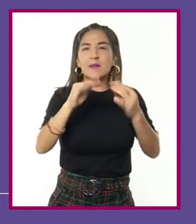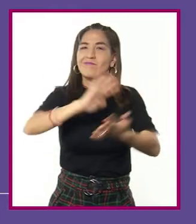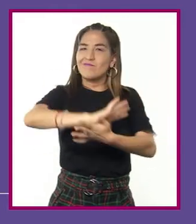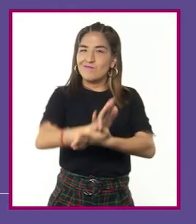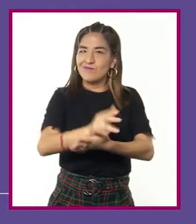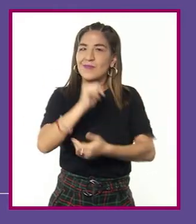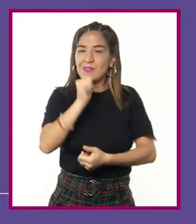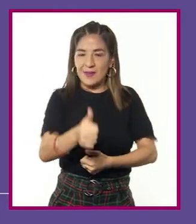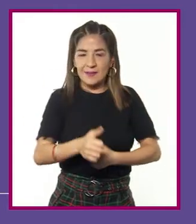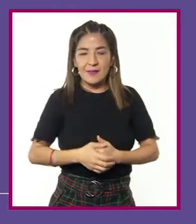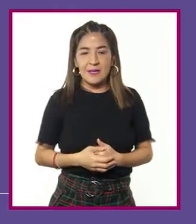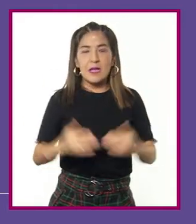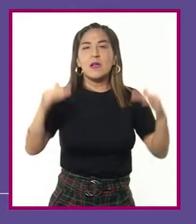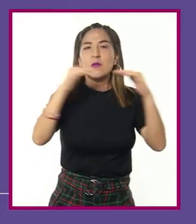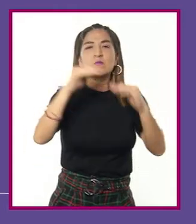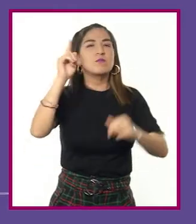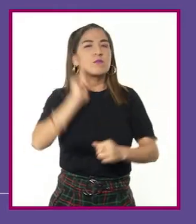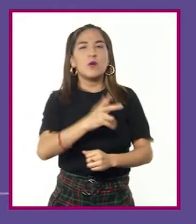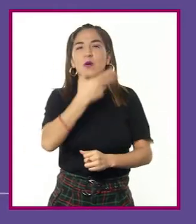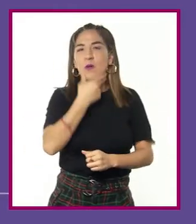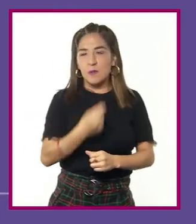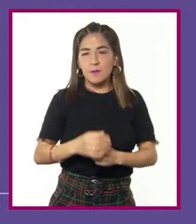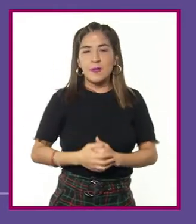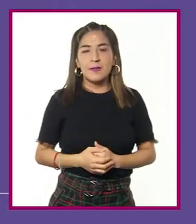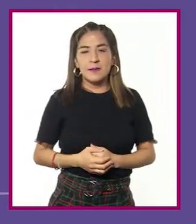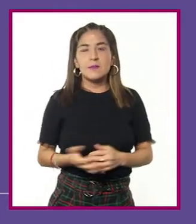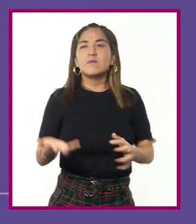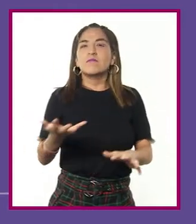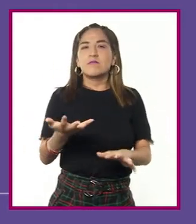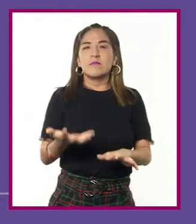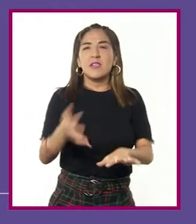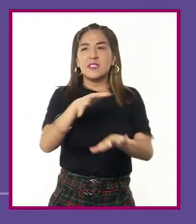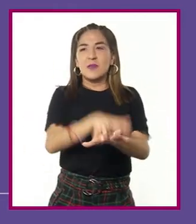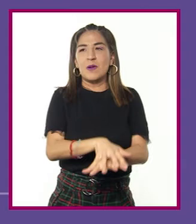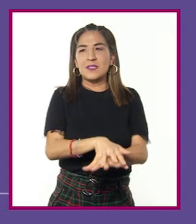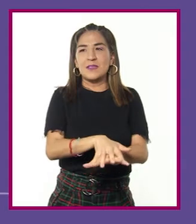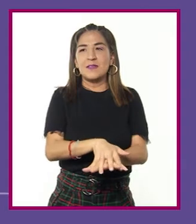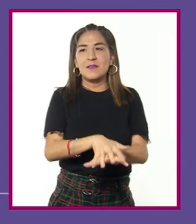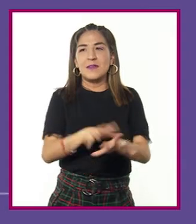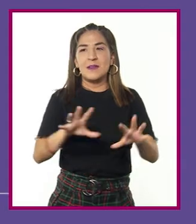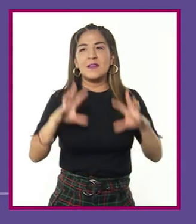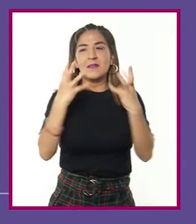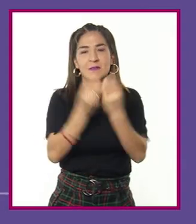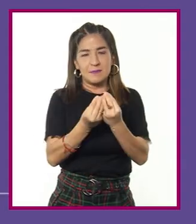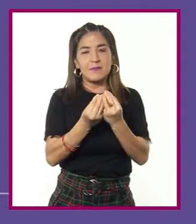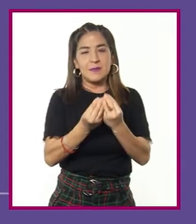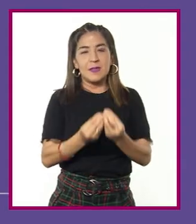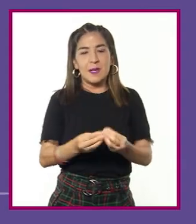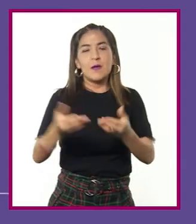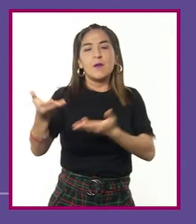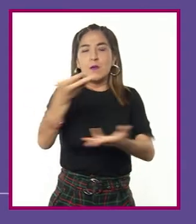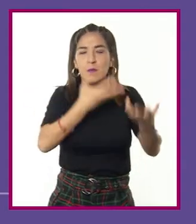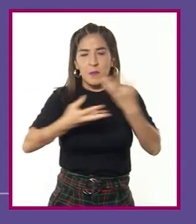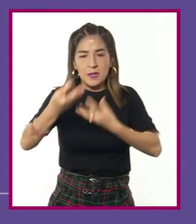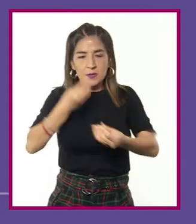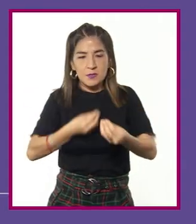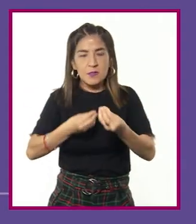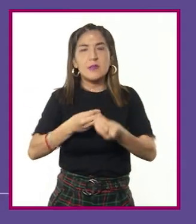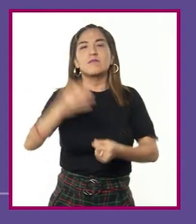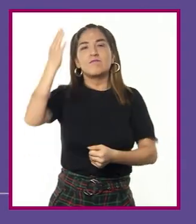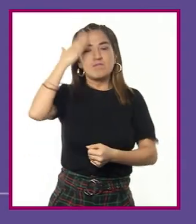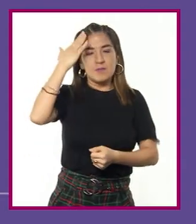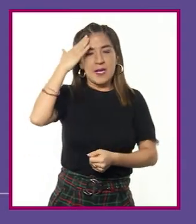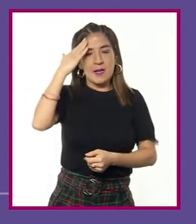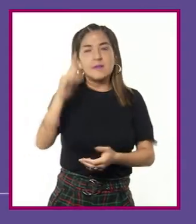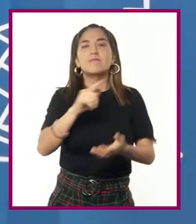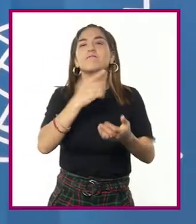discriminación, equidad y género, integridad, cooperación, liderazgo, transparencia, rendición